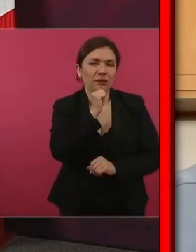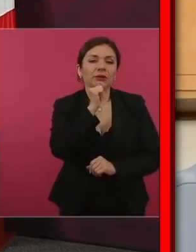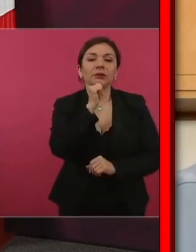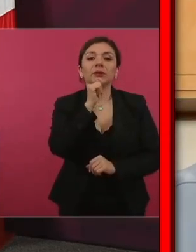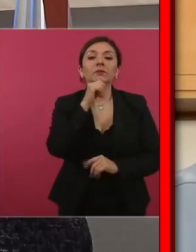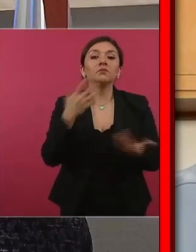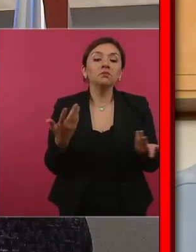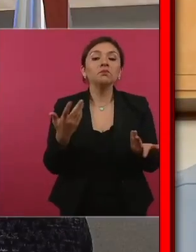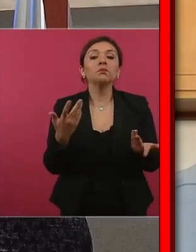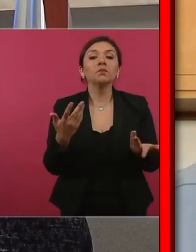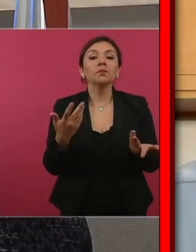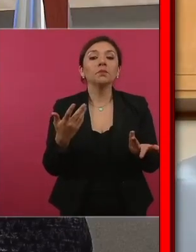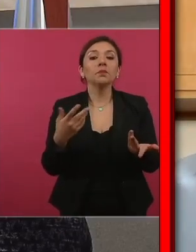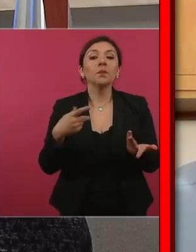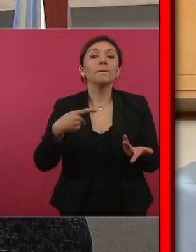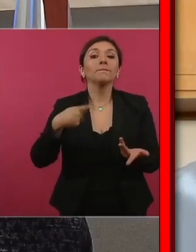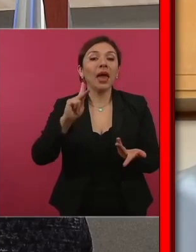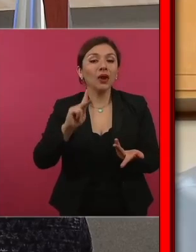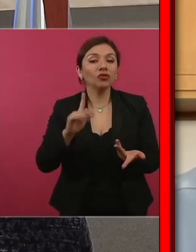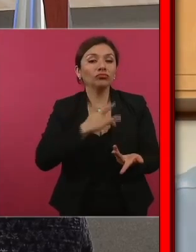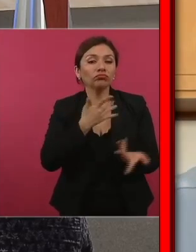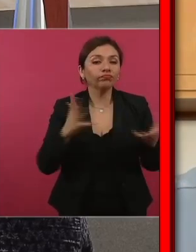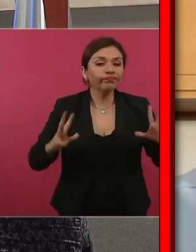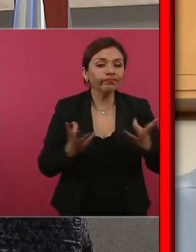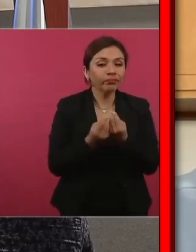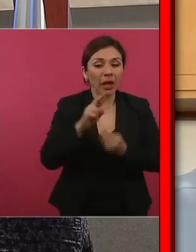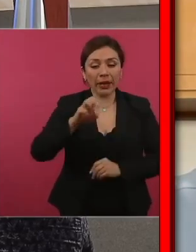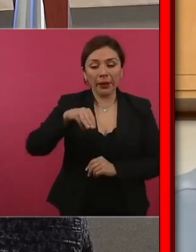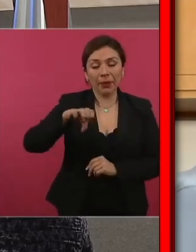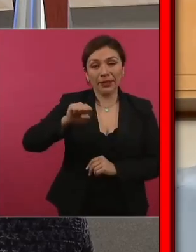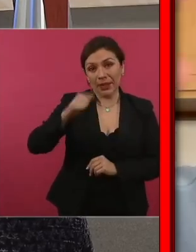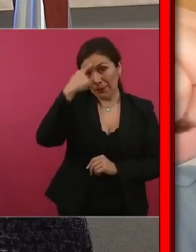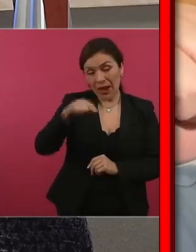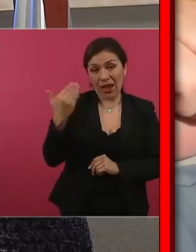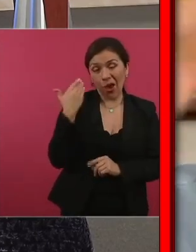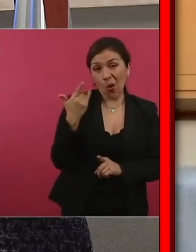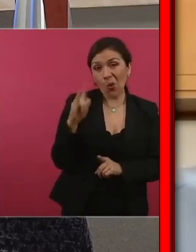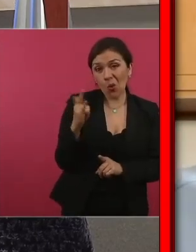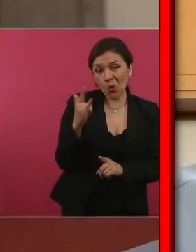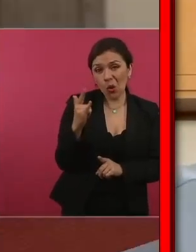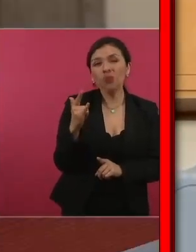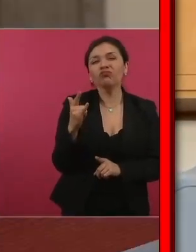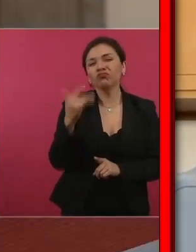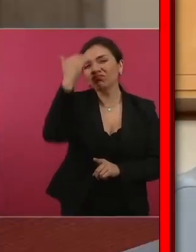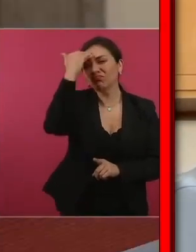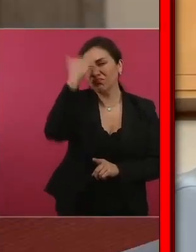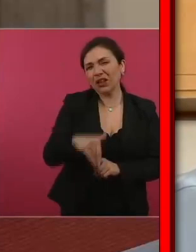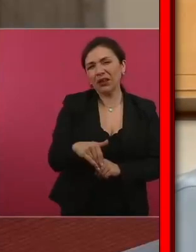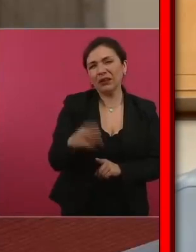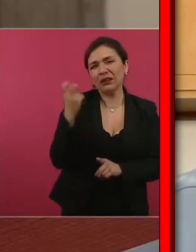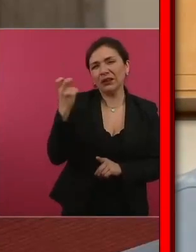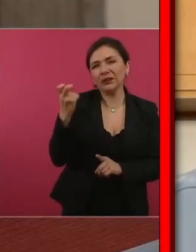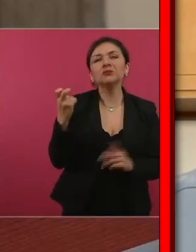luego el monto de la remesa de las remesas de Julio pero nosotros ya sabemos